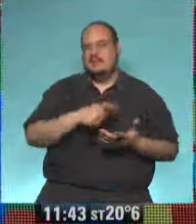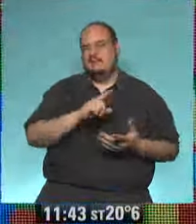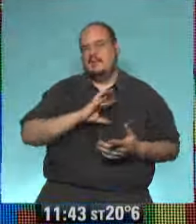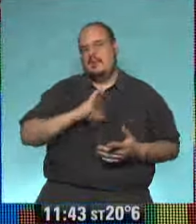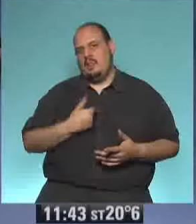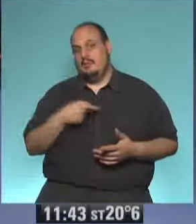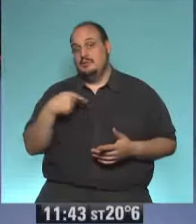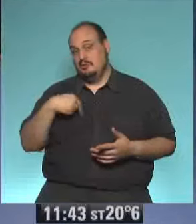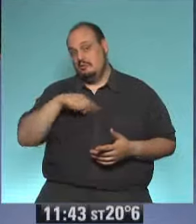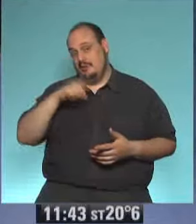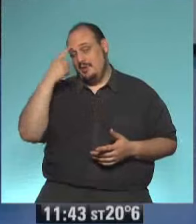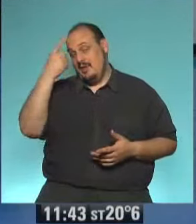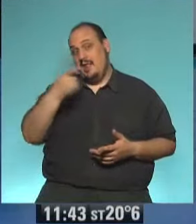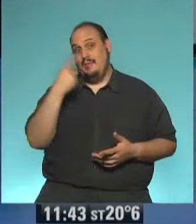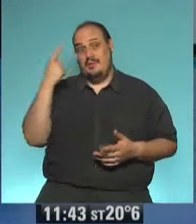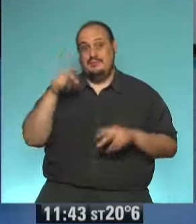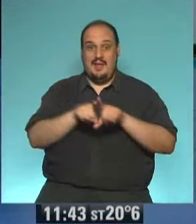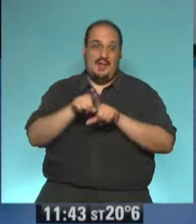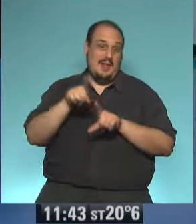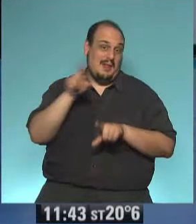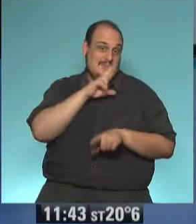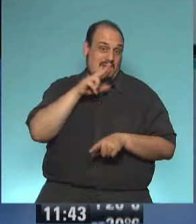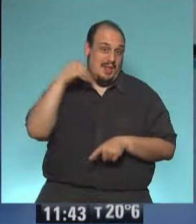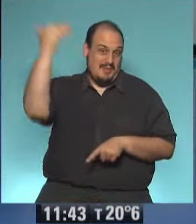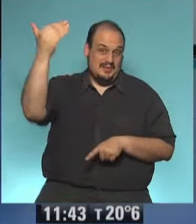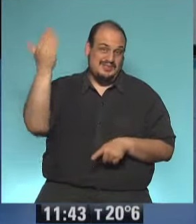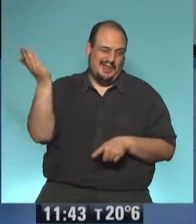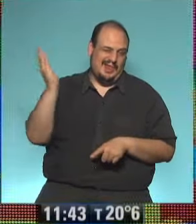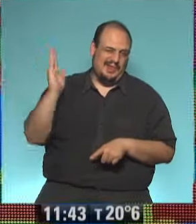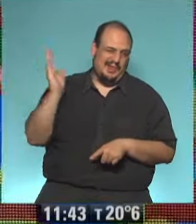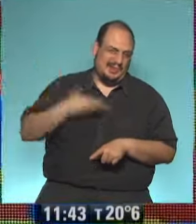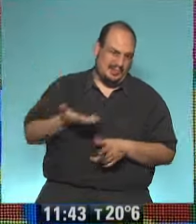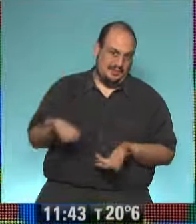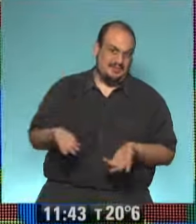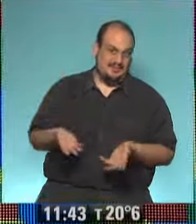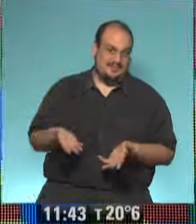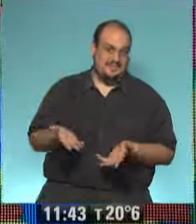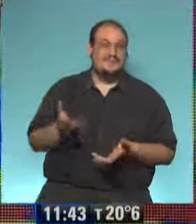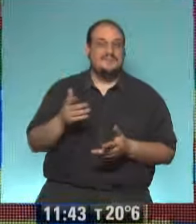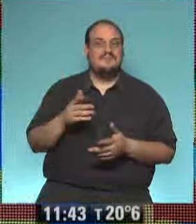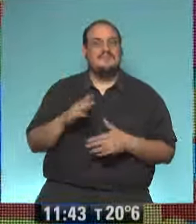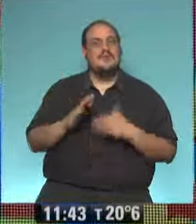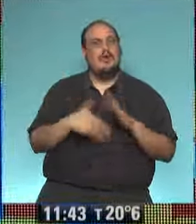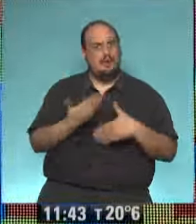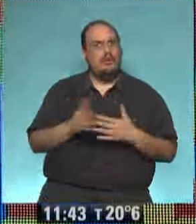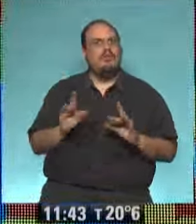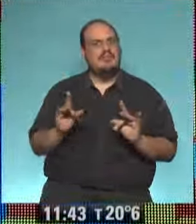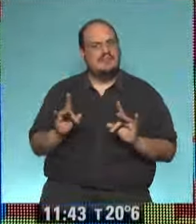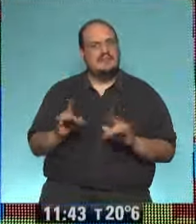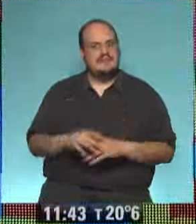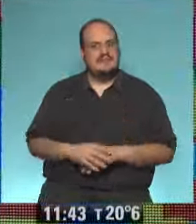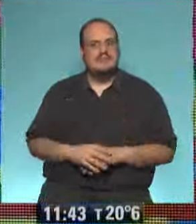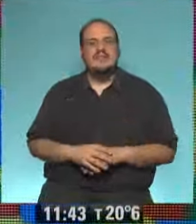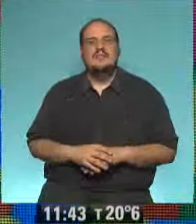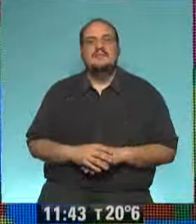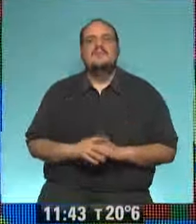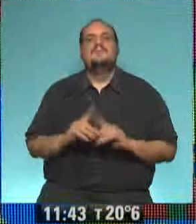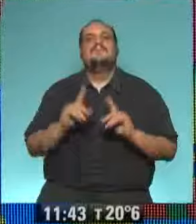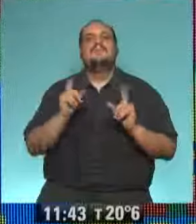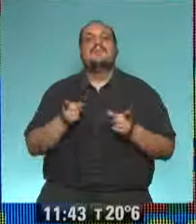le creíamos. Muy bien, también otra y manera yo le creía. De jugar. Yo le creía porque es difícil entender el juego de la generala. Hay que hacer mucha cuenta. Bueno, también los